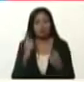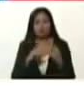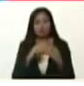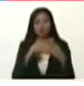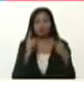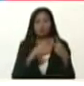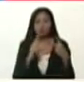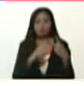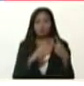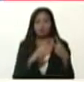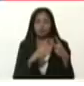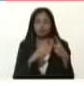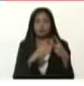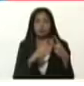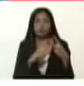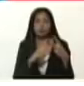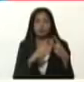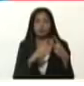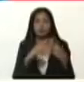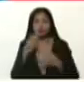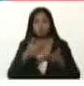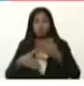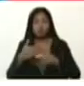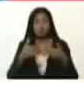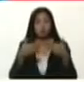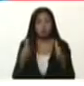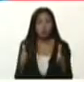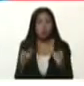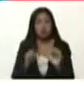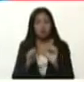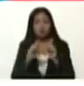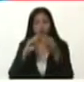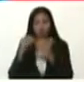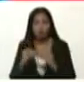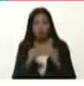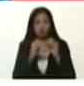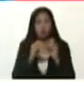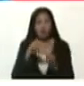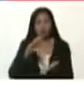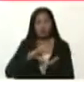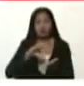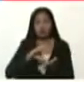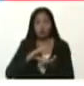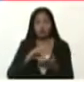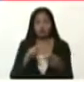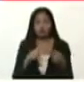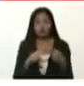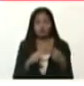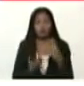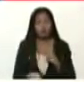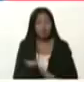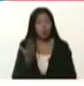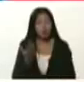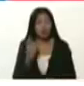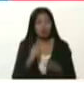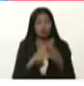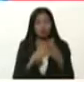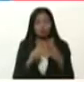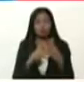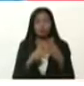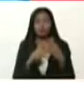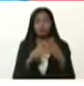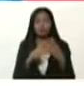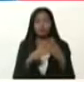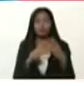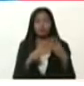La segunda, el área de los servicios públicos y mantenimiento de las ciudades. Fundamental. La